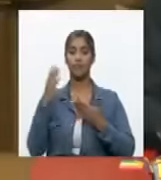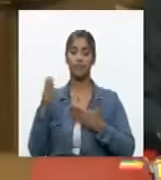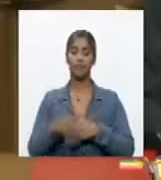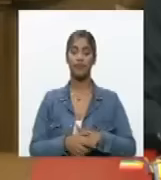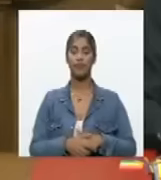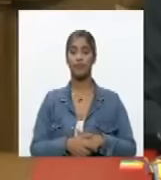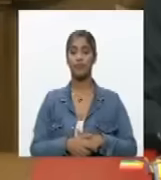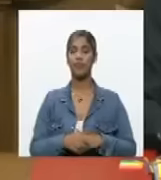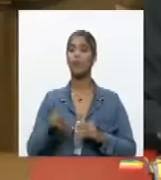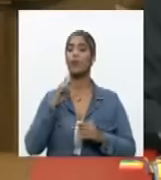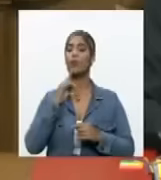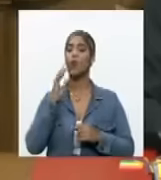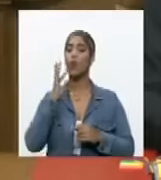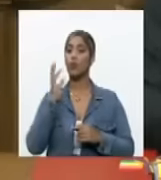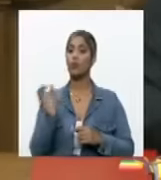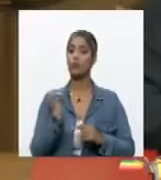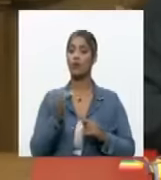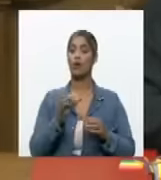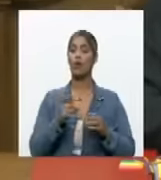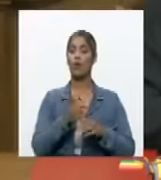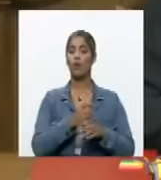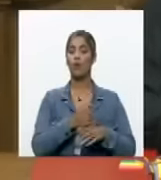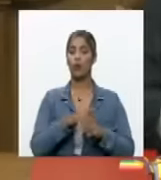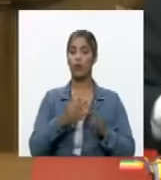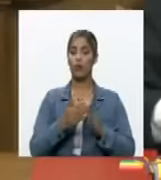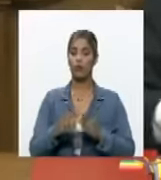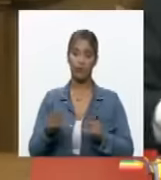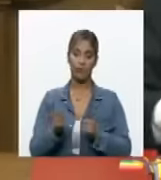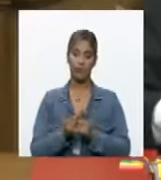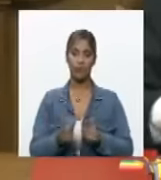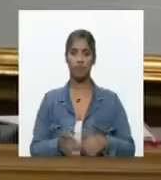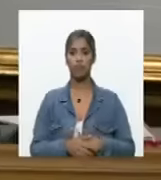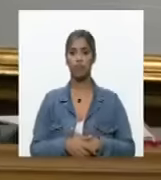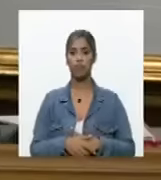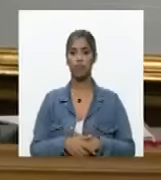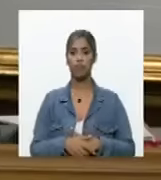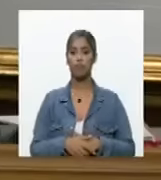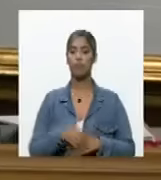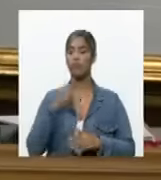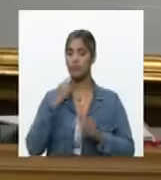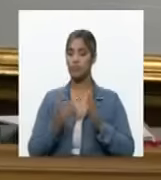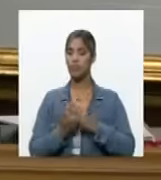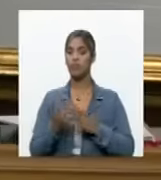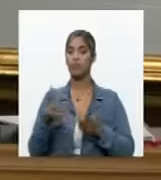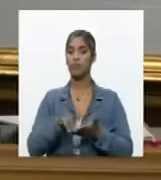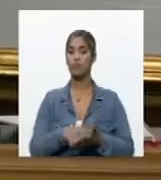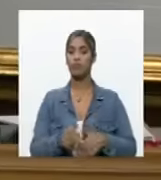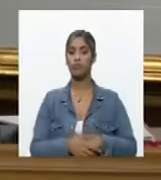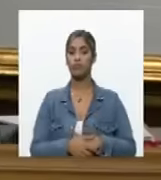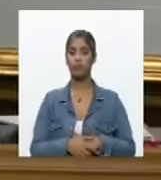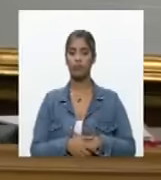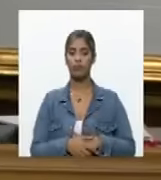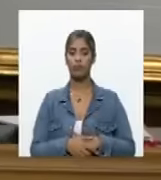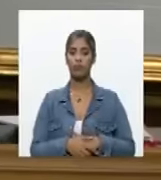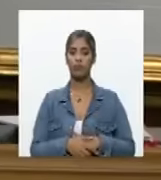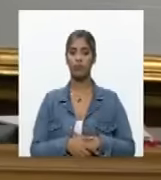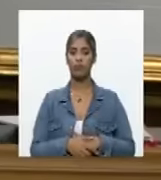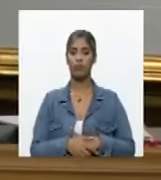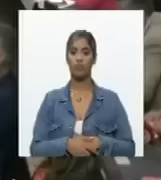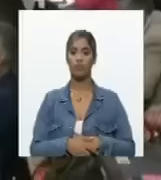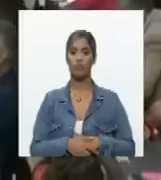Epígrafe, Consejo Ejecutivo Comunal. Es todo, presidente. En consideración el epígrafe. Aprobado.